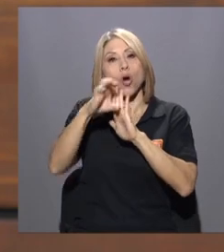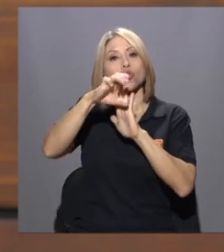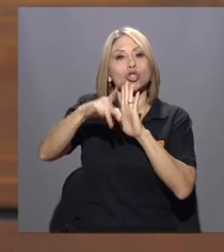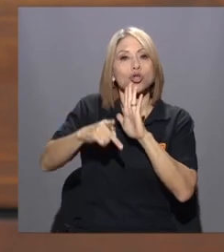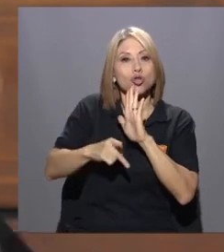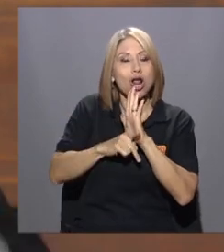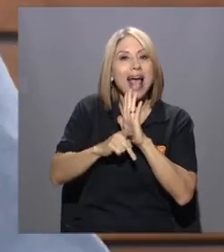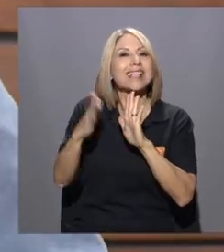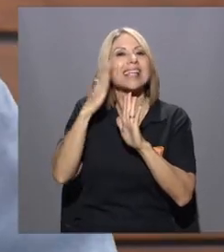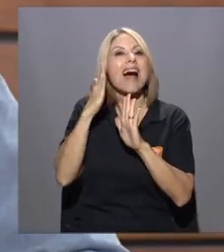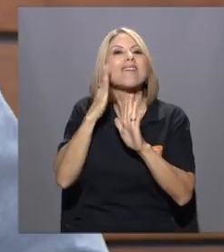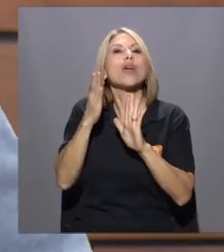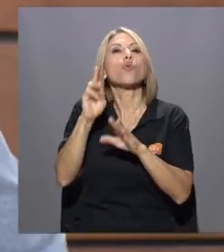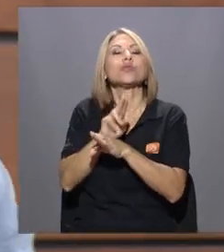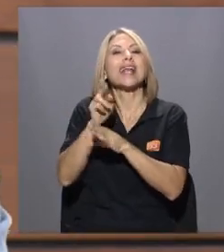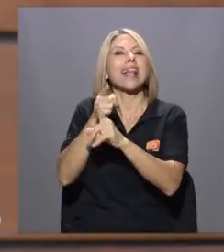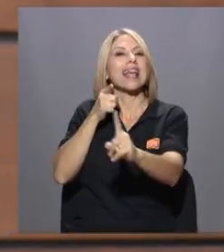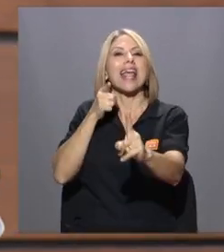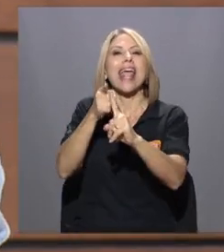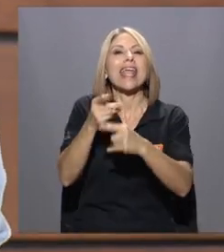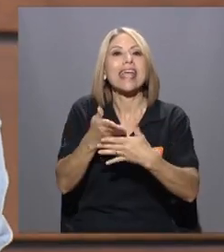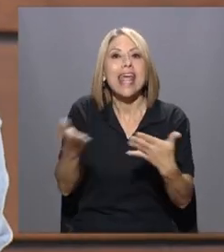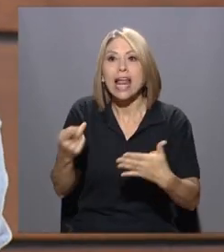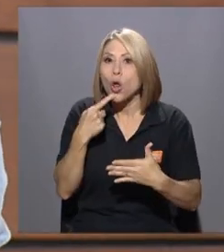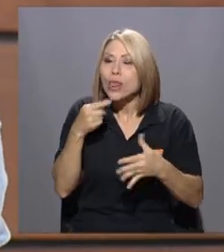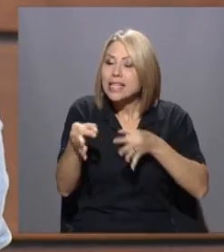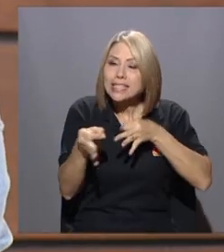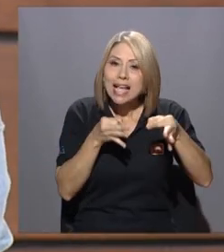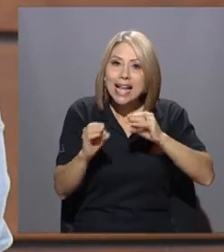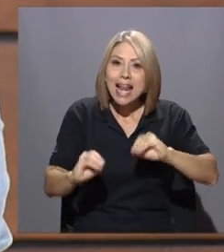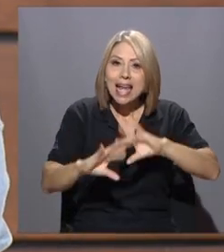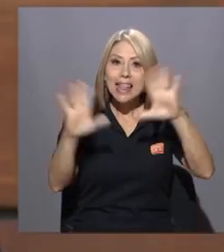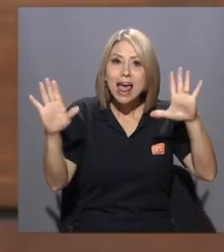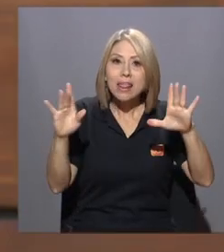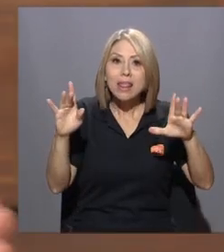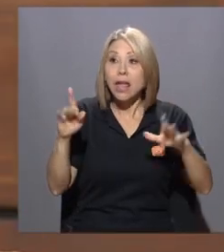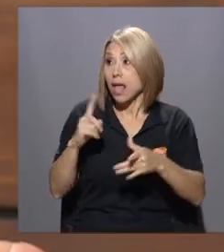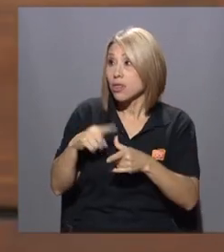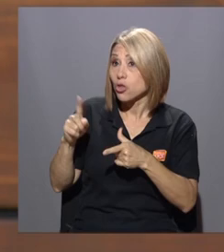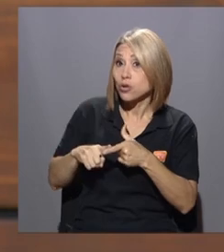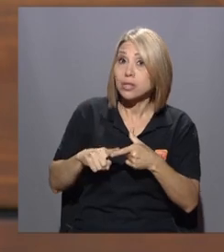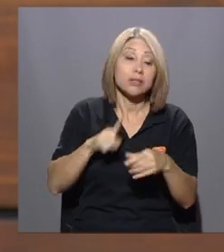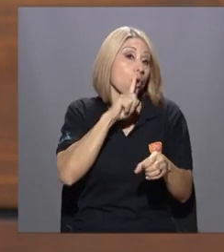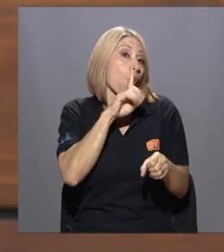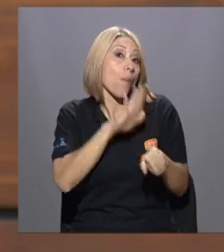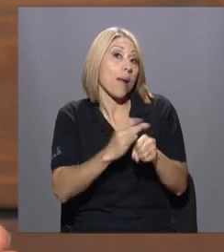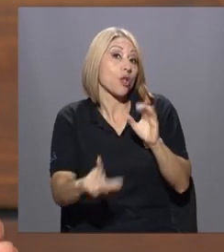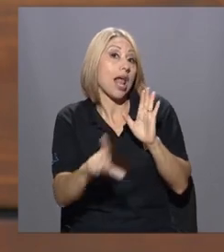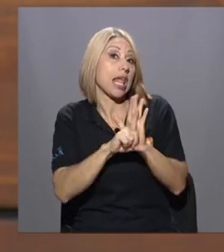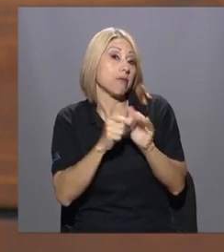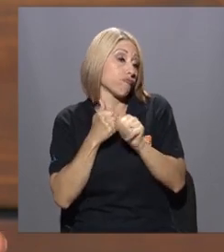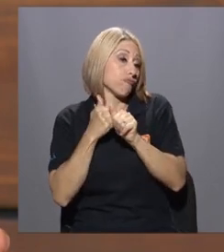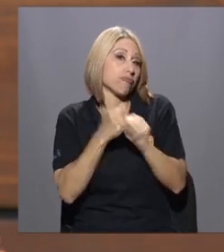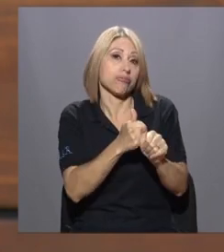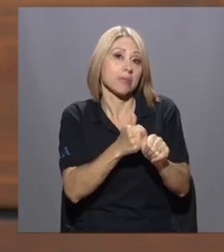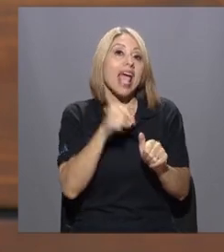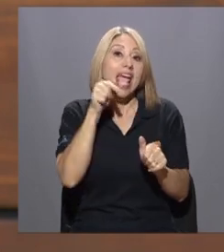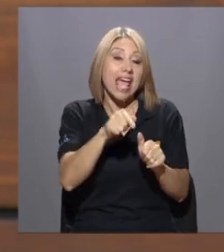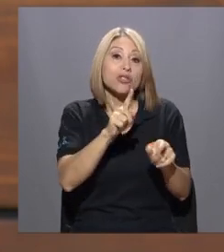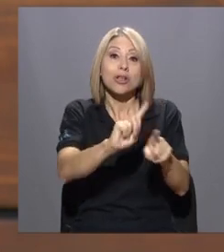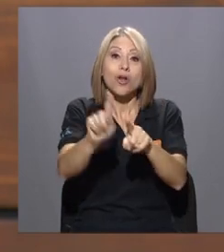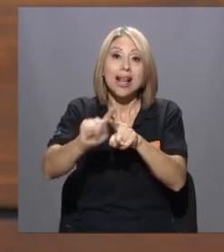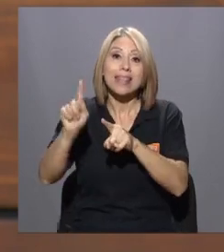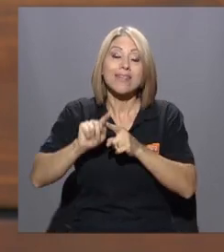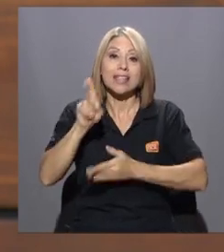sus destinos. Okay. Lo dice con absoluta claridad. Entonces, cumplamos la ley. Eso es lo que las universidades públicas estamos